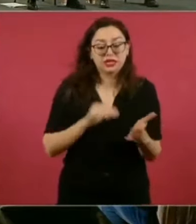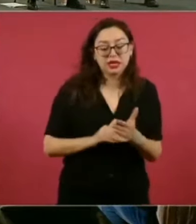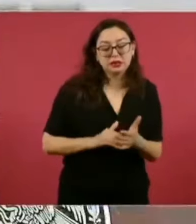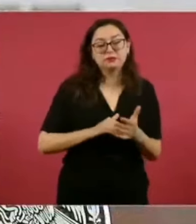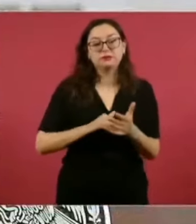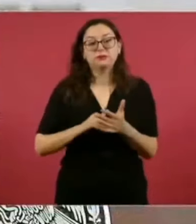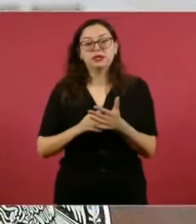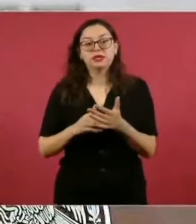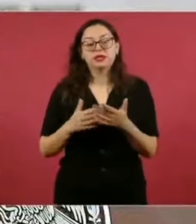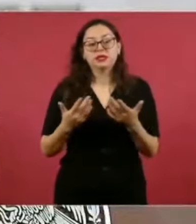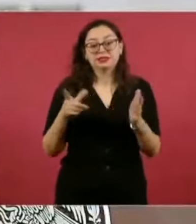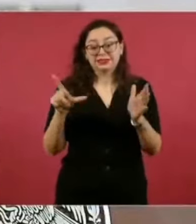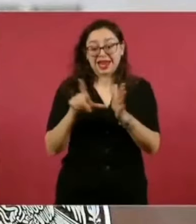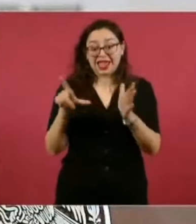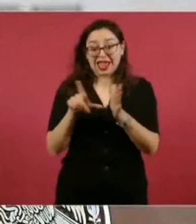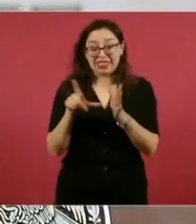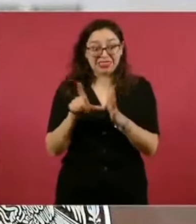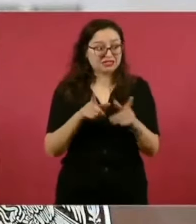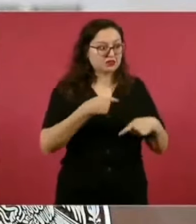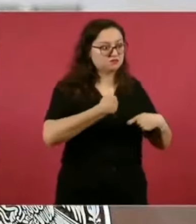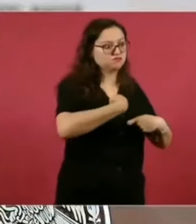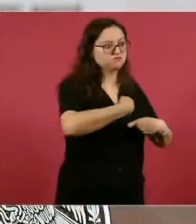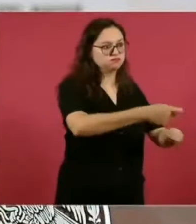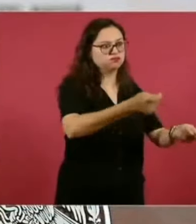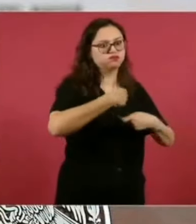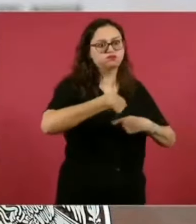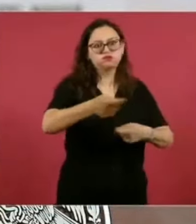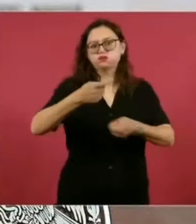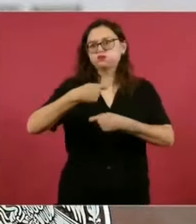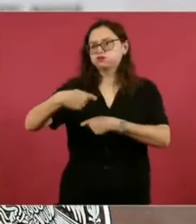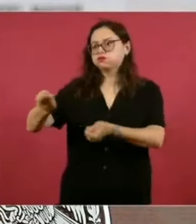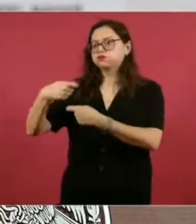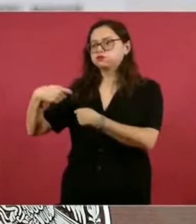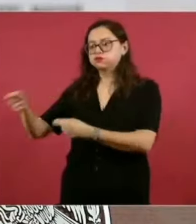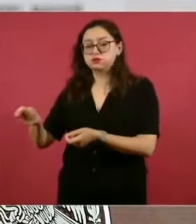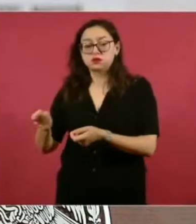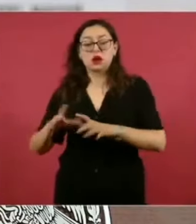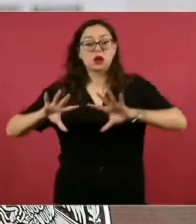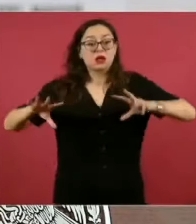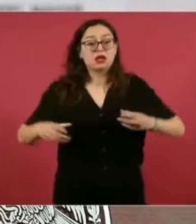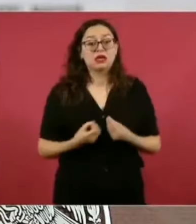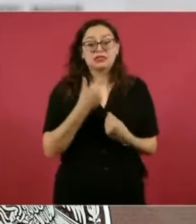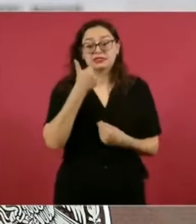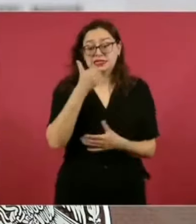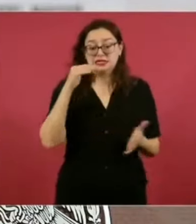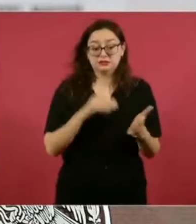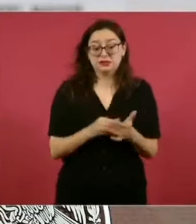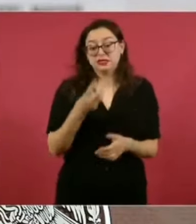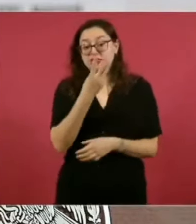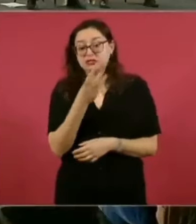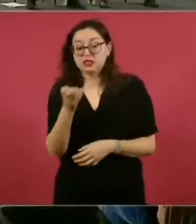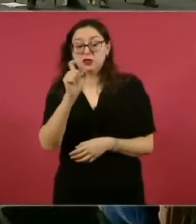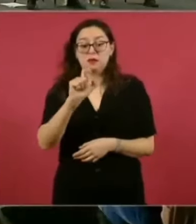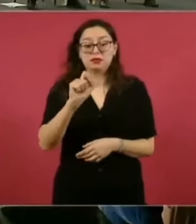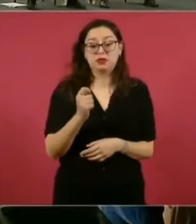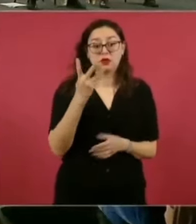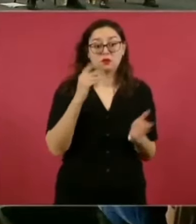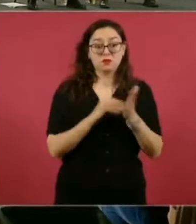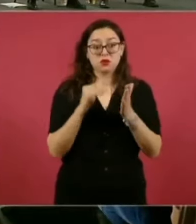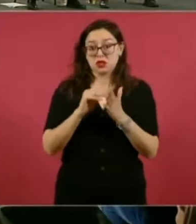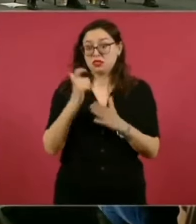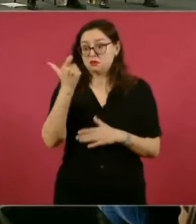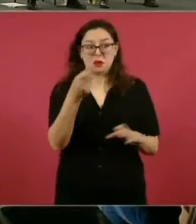11,777 tarjetas del Banco del Bienestar al mismo número de comités, por un monto de 6,324 millones de